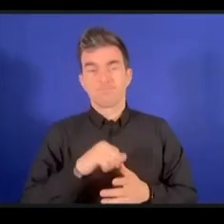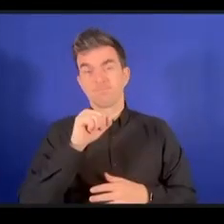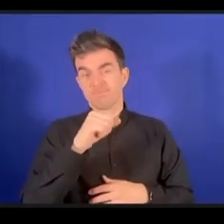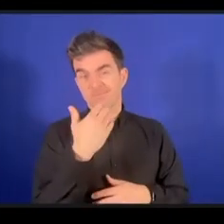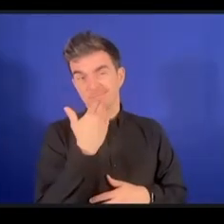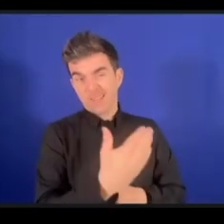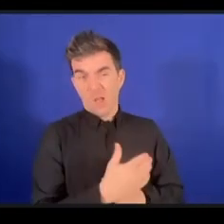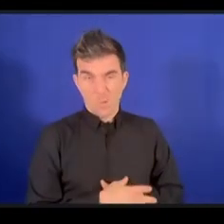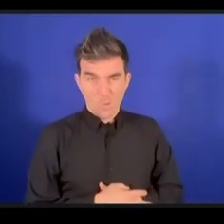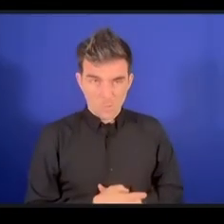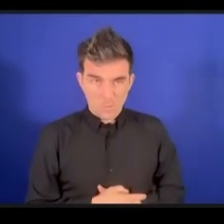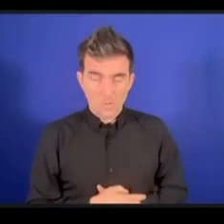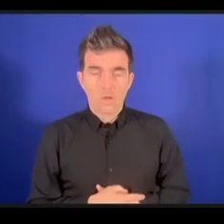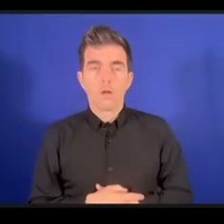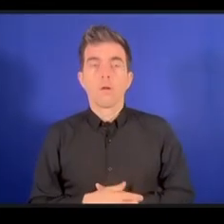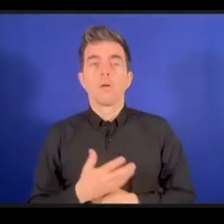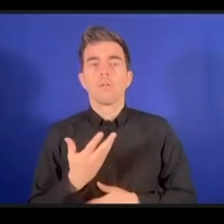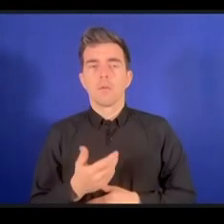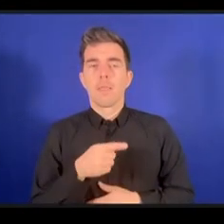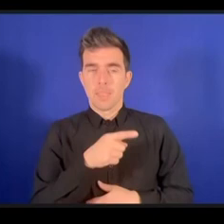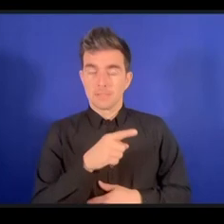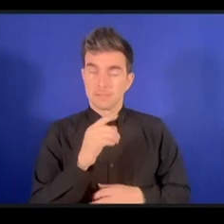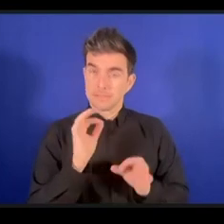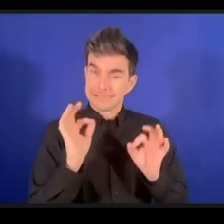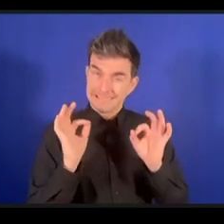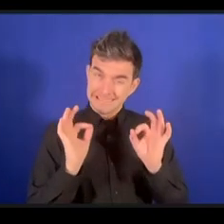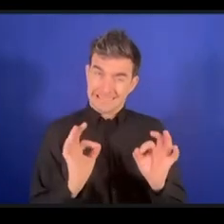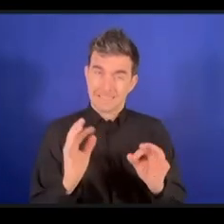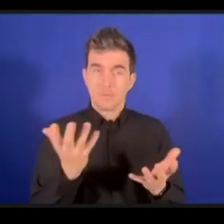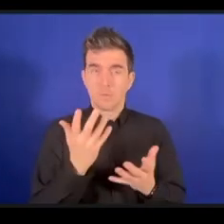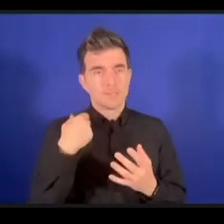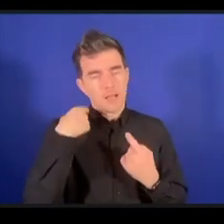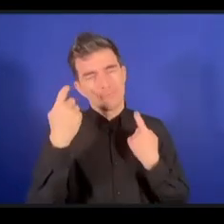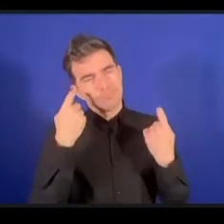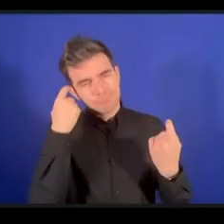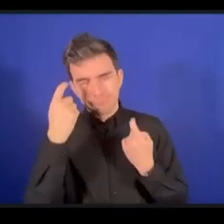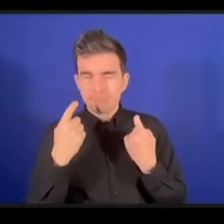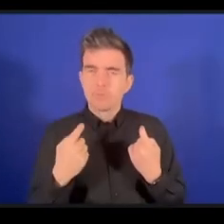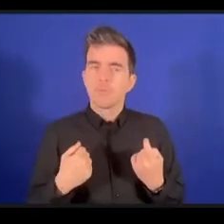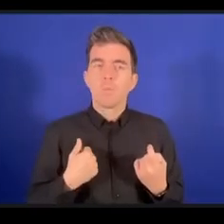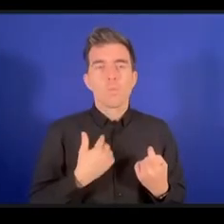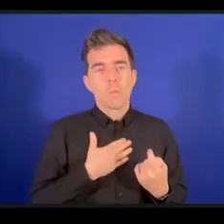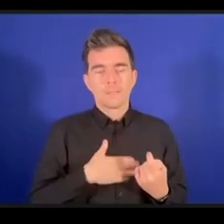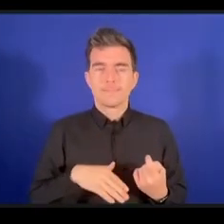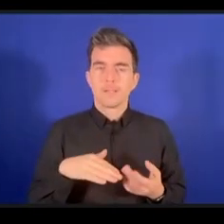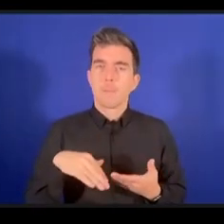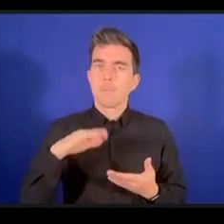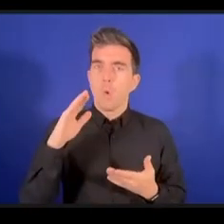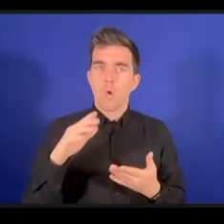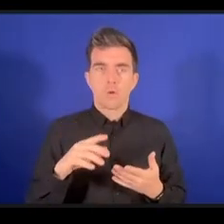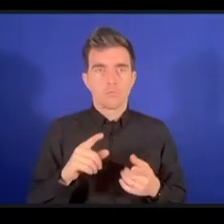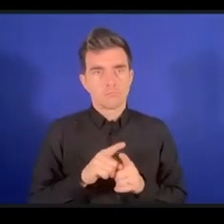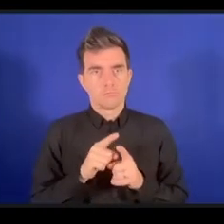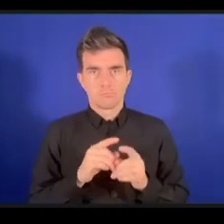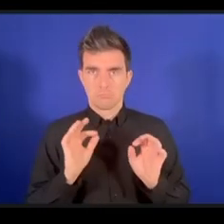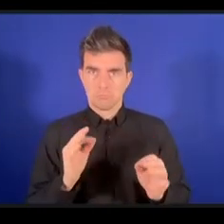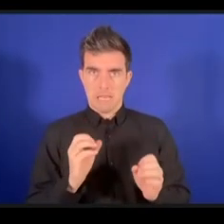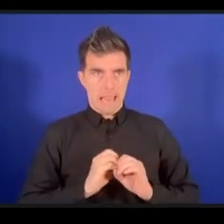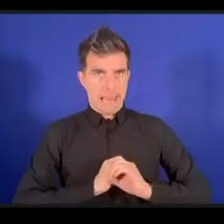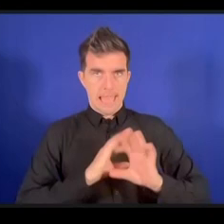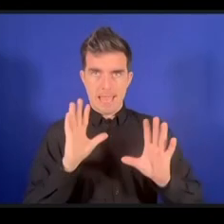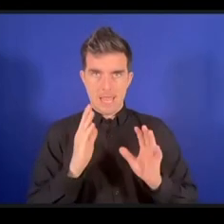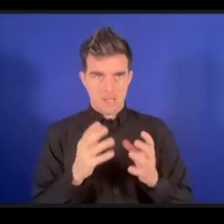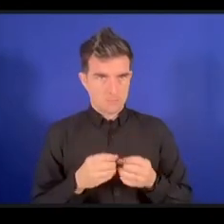pensando tenemos que aumentar nuestras capacidades crearlas para salir de